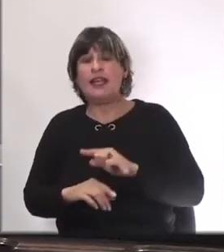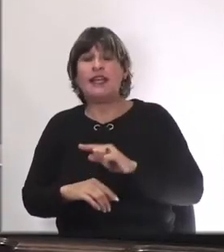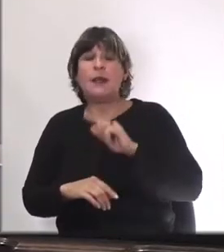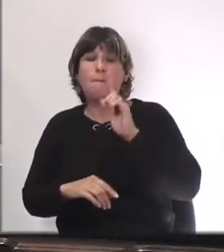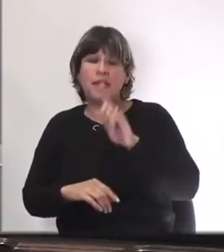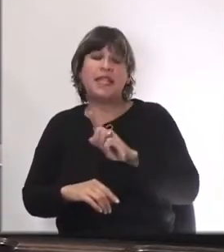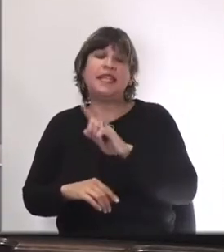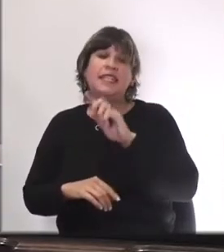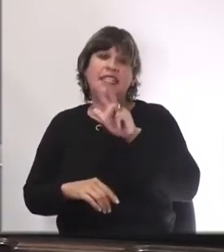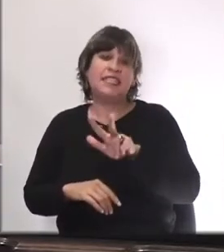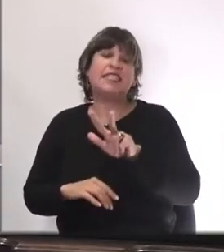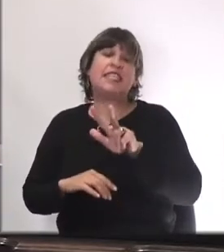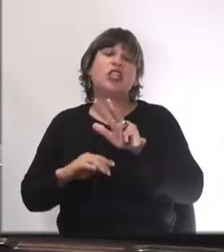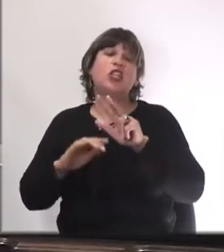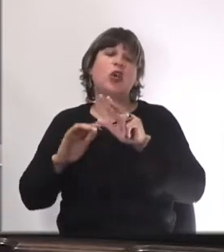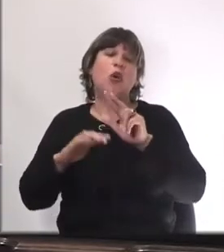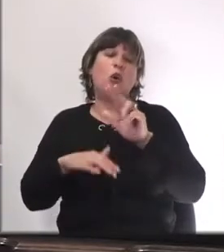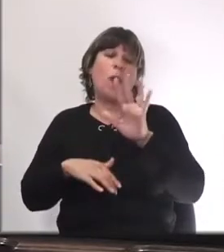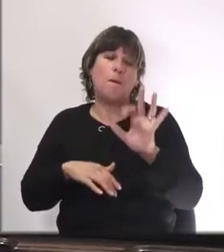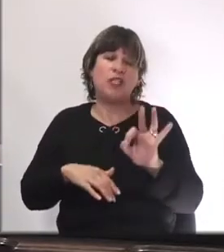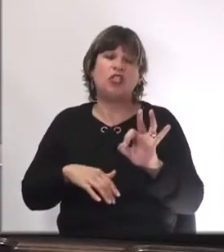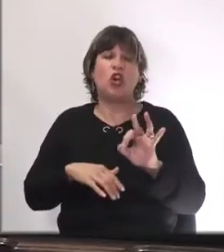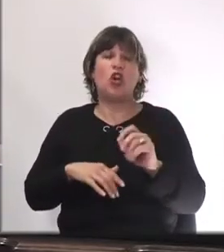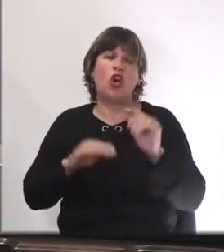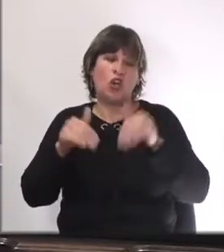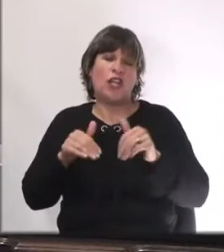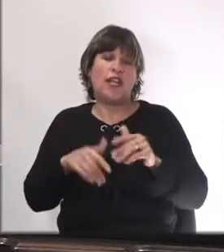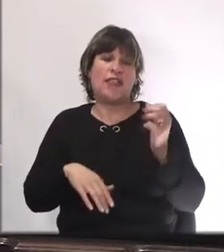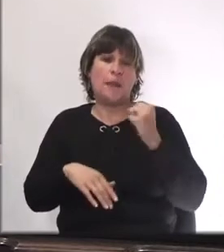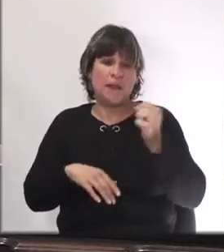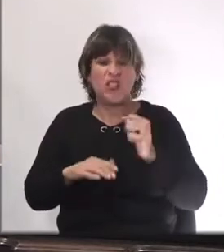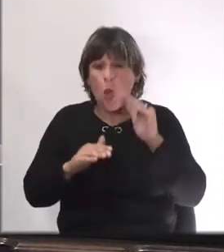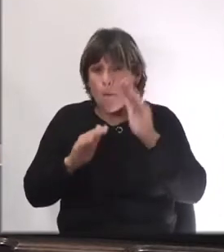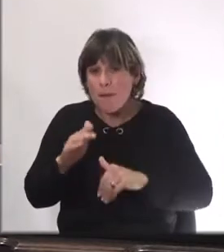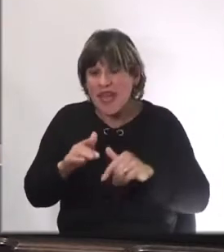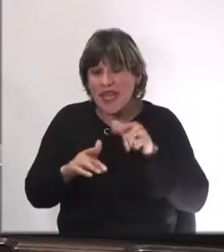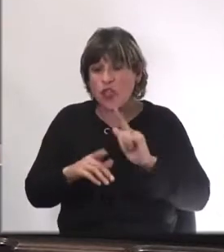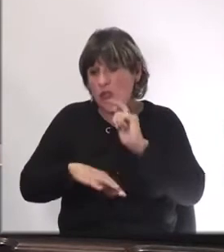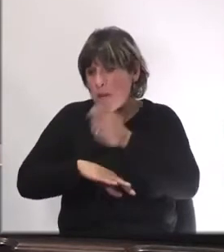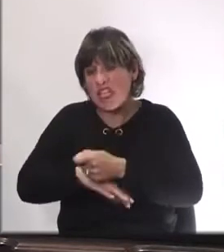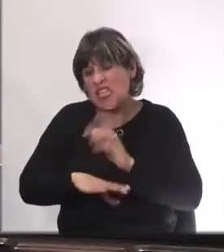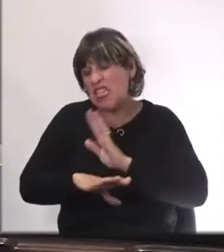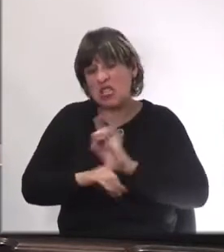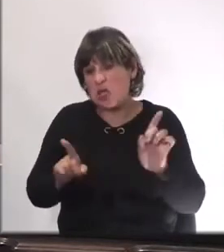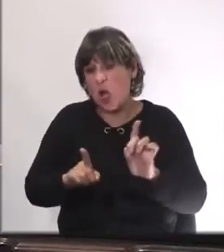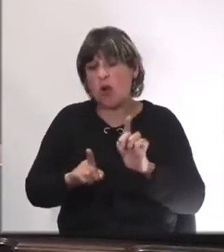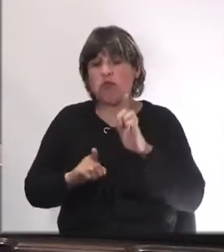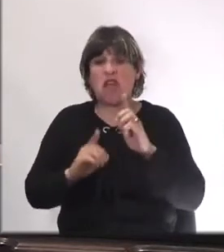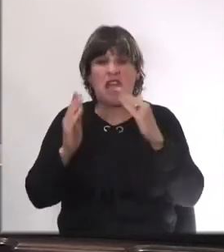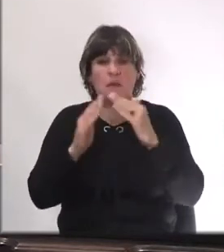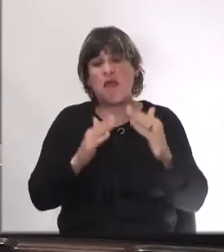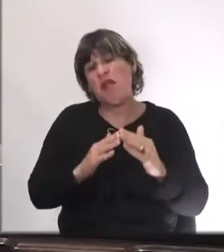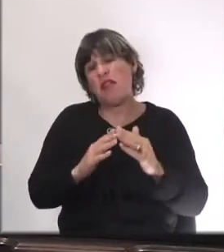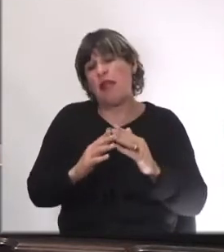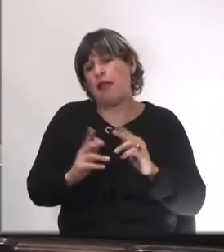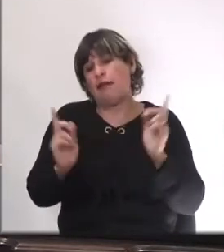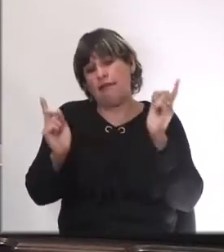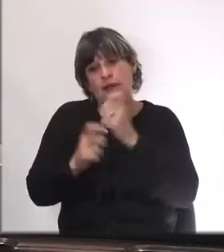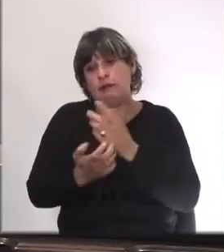millones de pesos, 1.350 millones de pesos menos en vivienda? Es muy